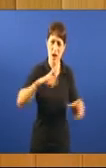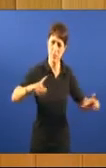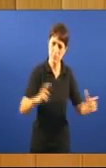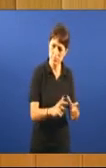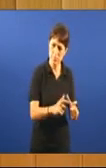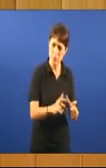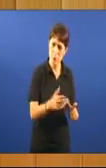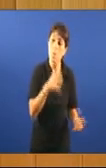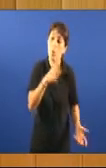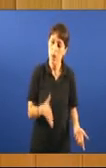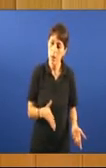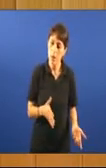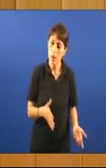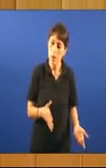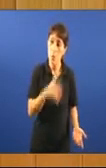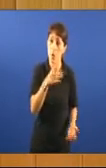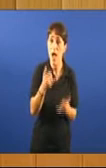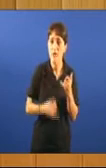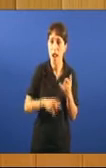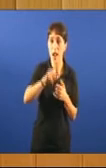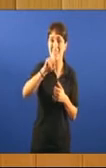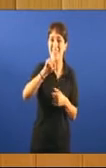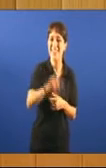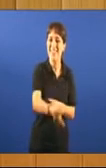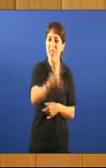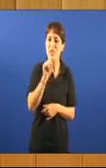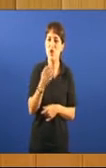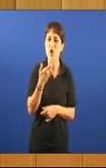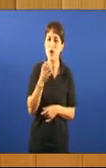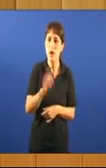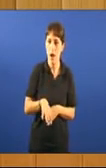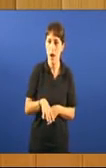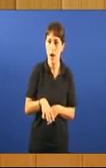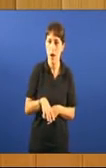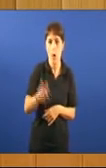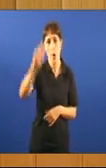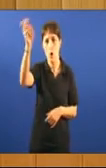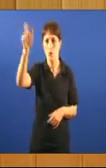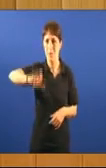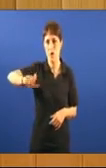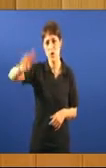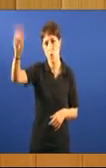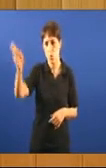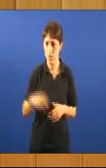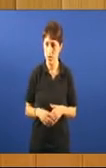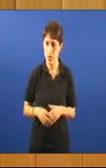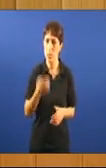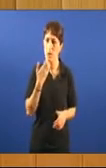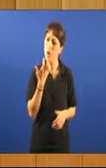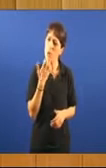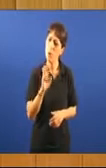Porque outros deciden por nós. Así de simple, así de fácil. Mire, póñolle outro exemplo.